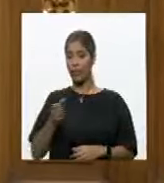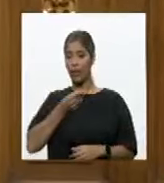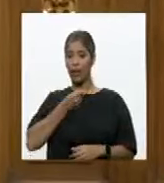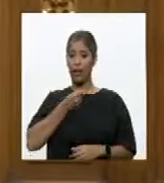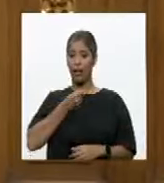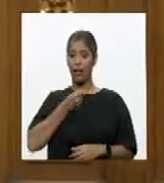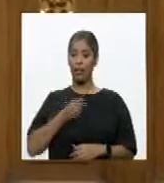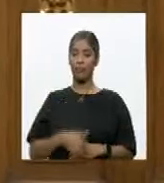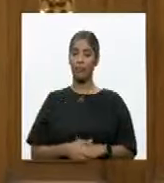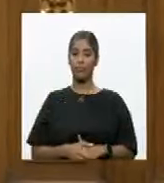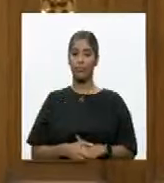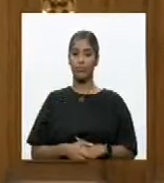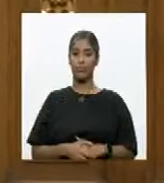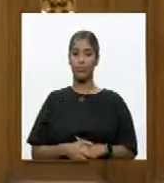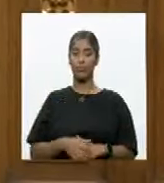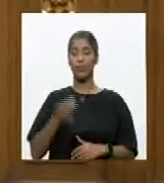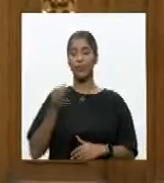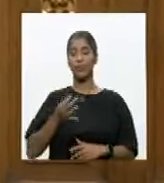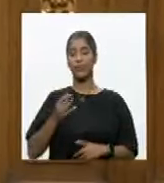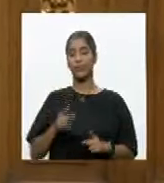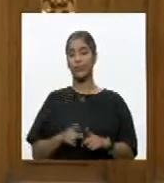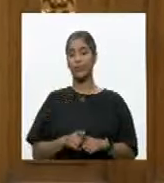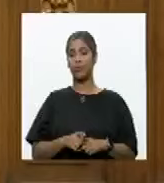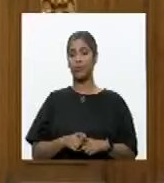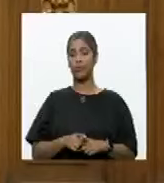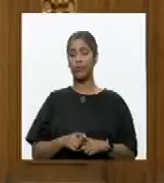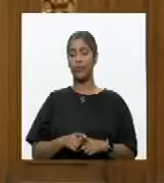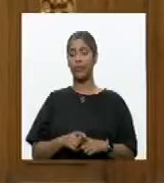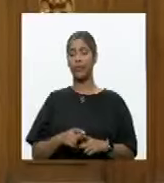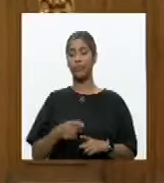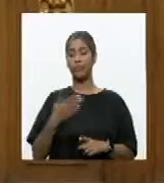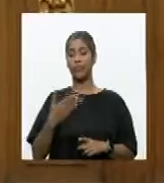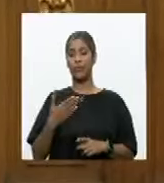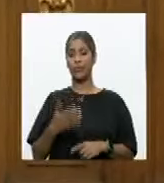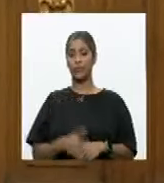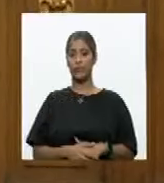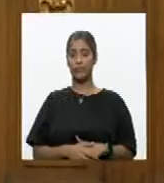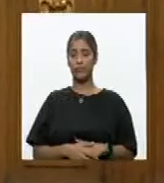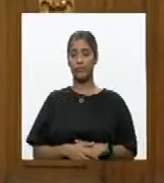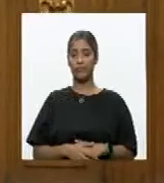es algo que se pierde de vista.